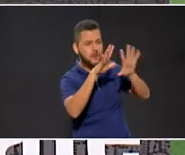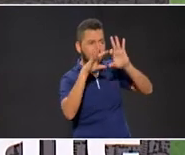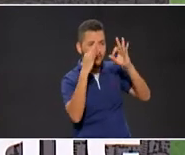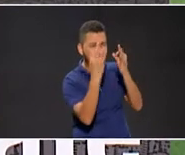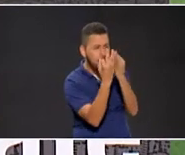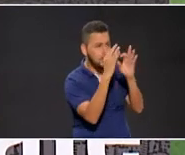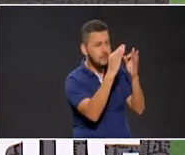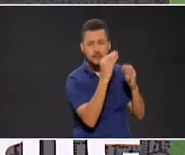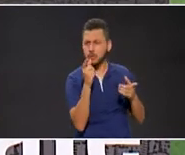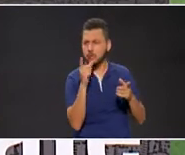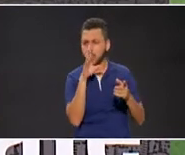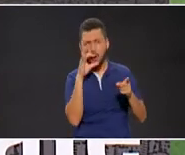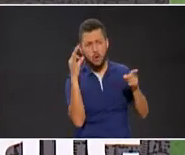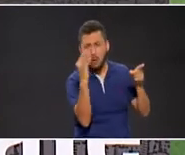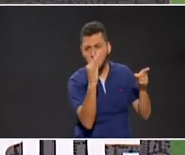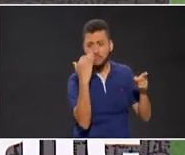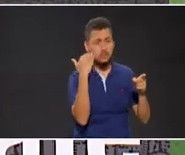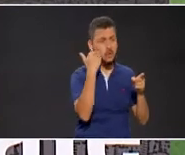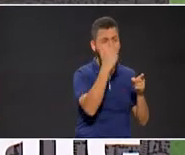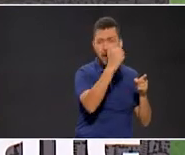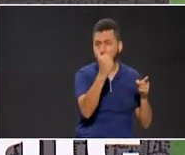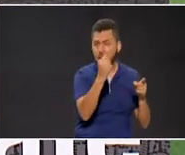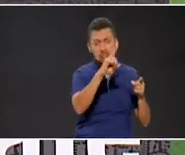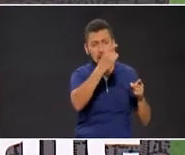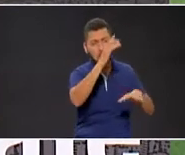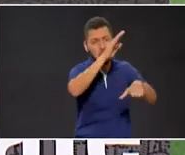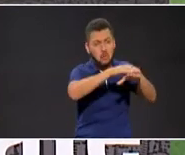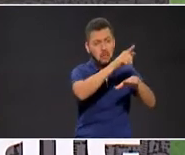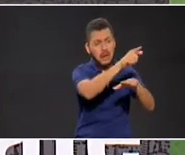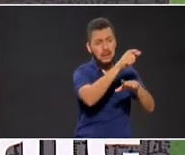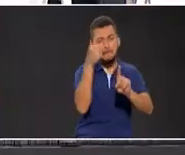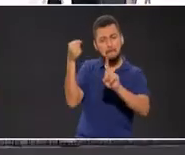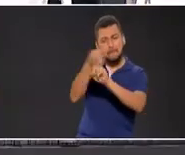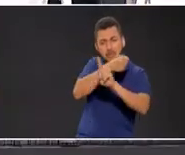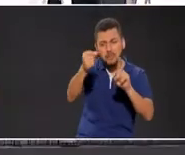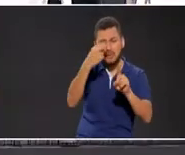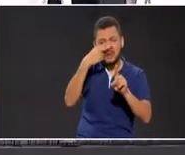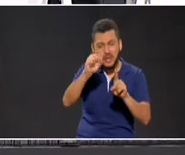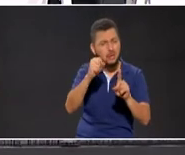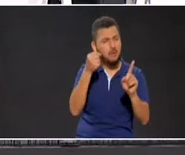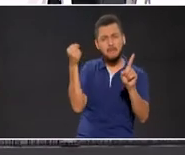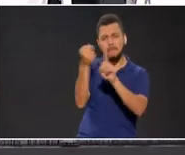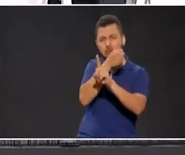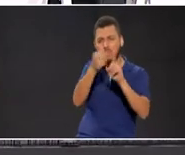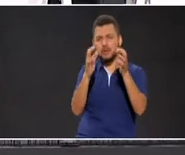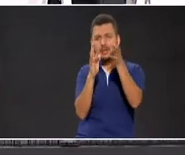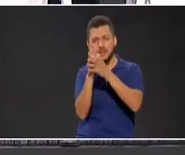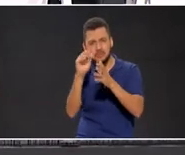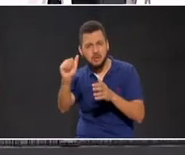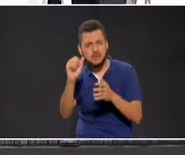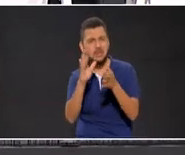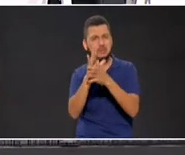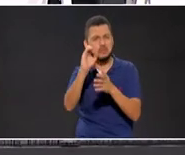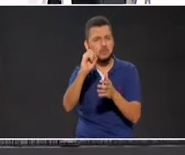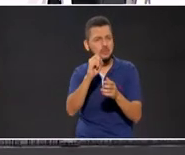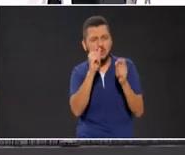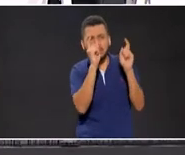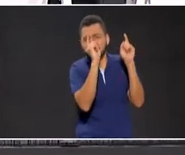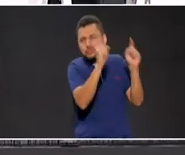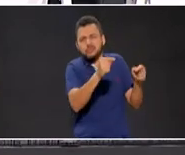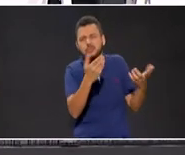hombres o las personas que en un hogar atentan contra la mujer candidata tendrían algo tangible algo exacto